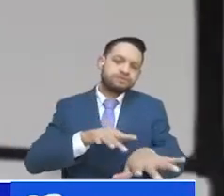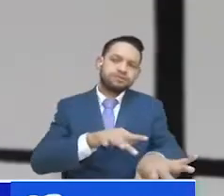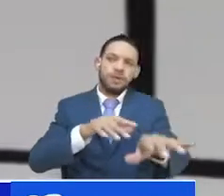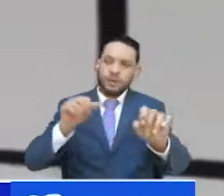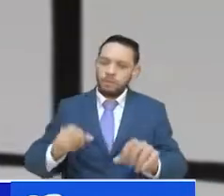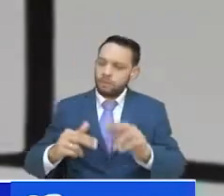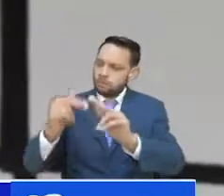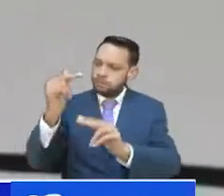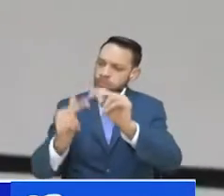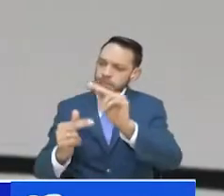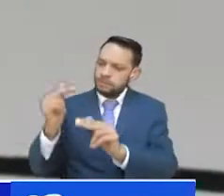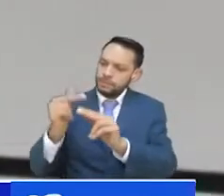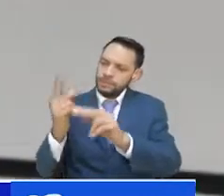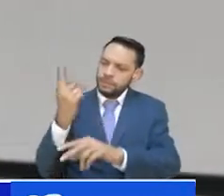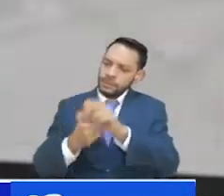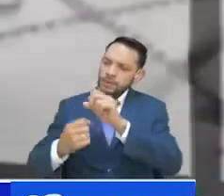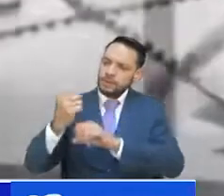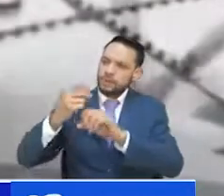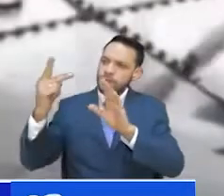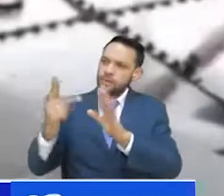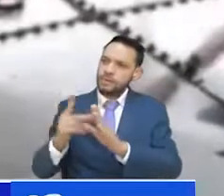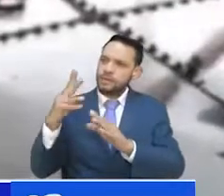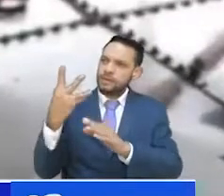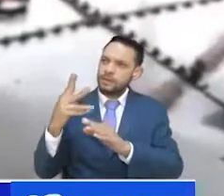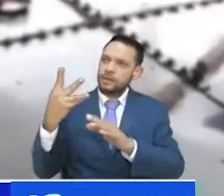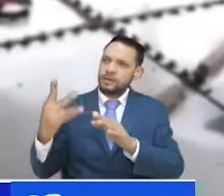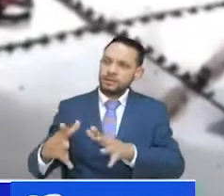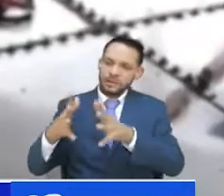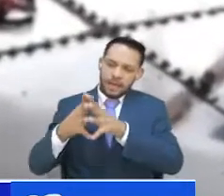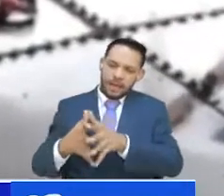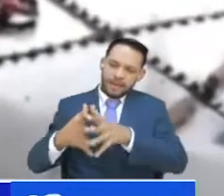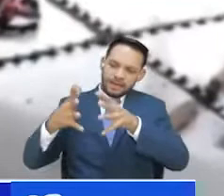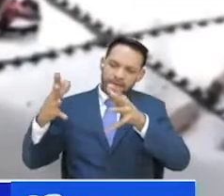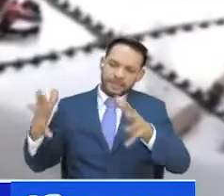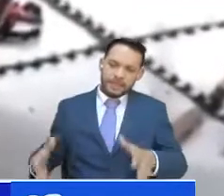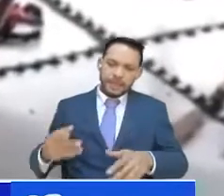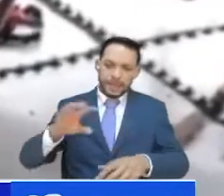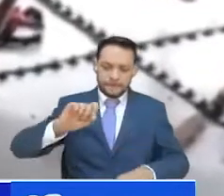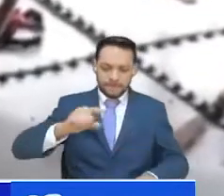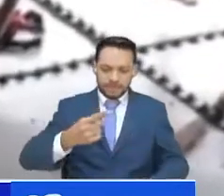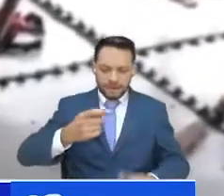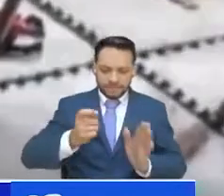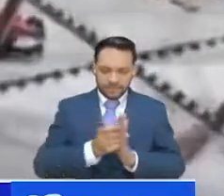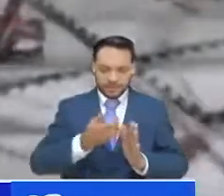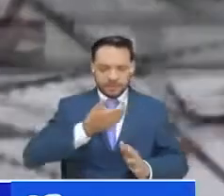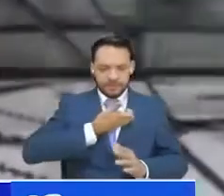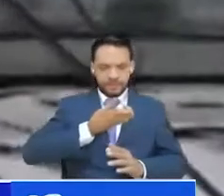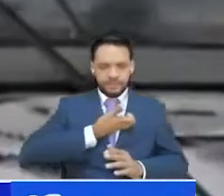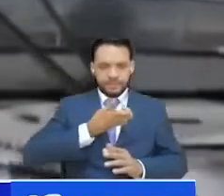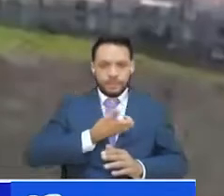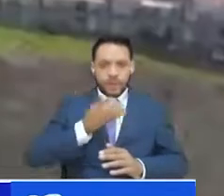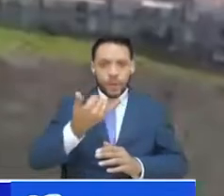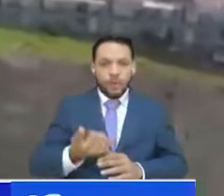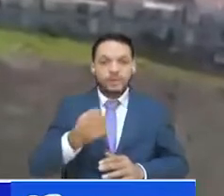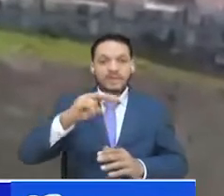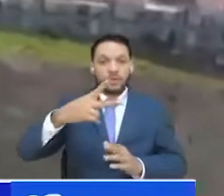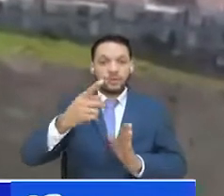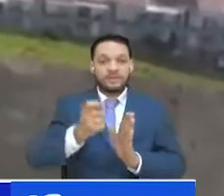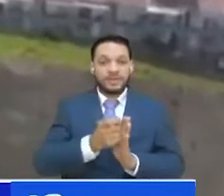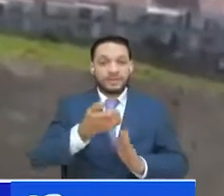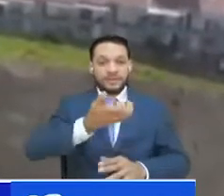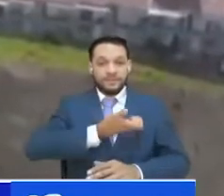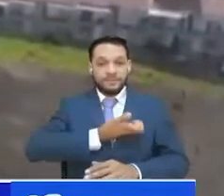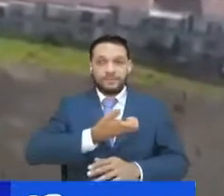de La Giralda inició en el año 2014 durante la primera administración del alcalde Diego Ramos, la obra quedó inaugurada en 2017 para